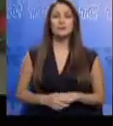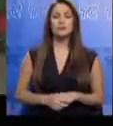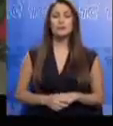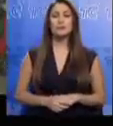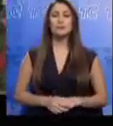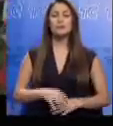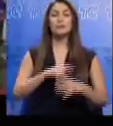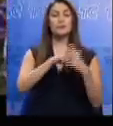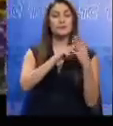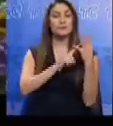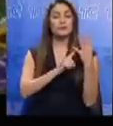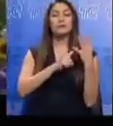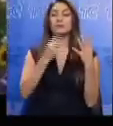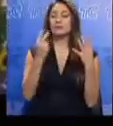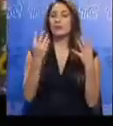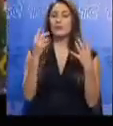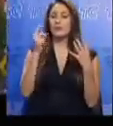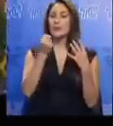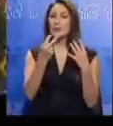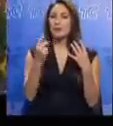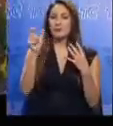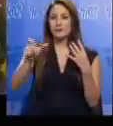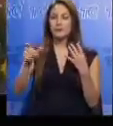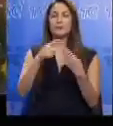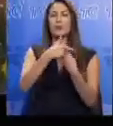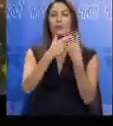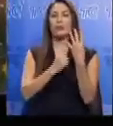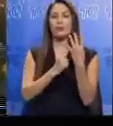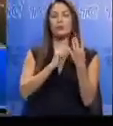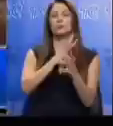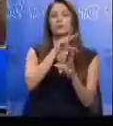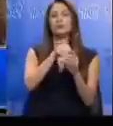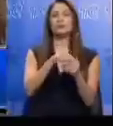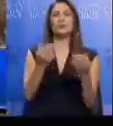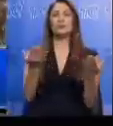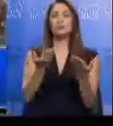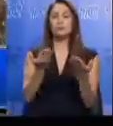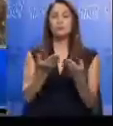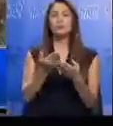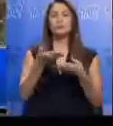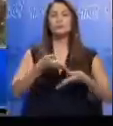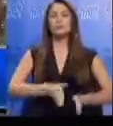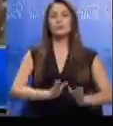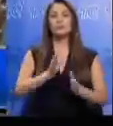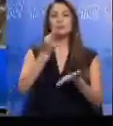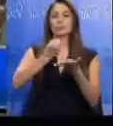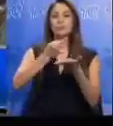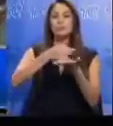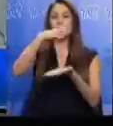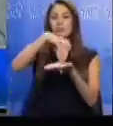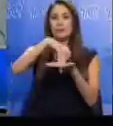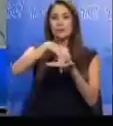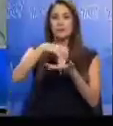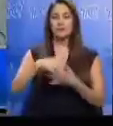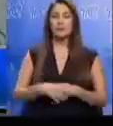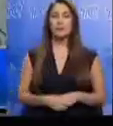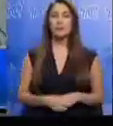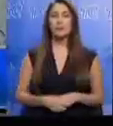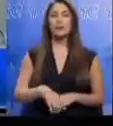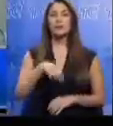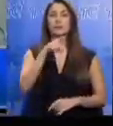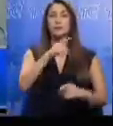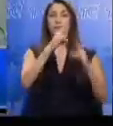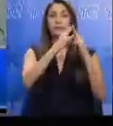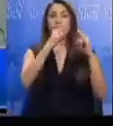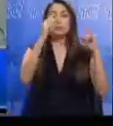4 de los 22 militares fallecidos en el accidente aéreo registrado este martes en Pastaza son oriundos de la provincia de Cotopaxi. Esta capilla